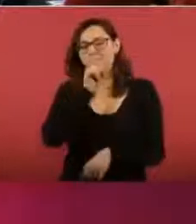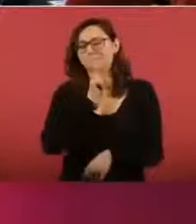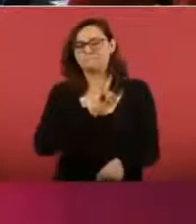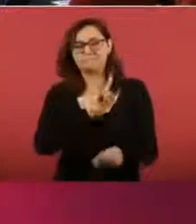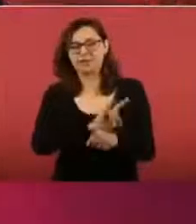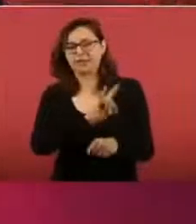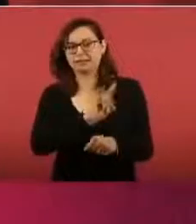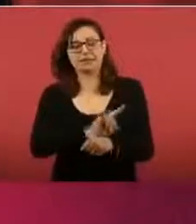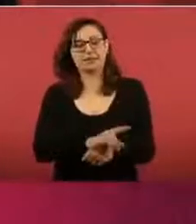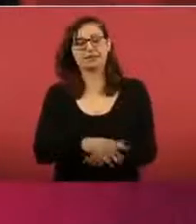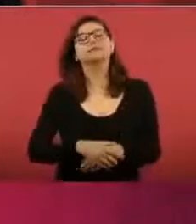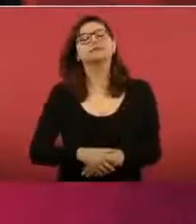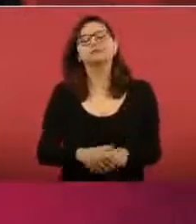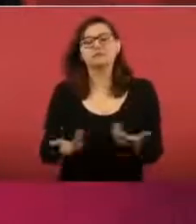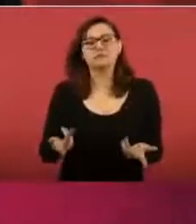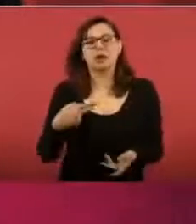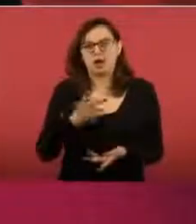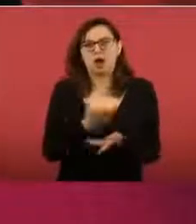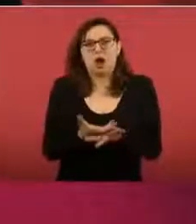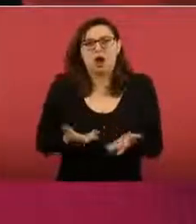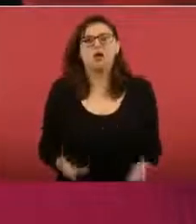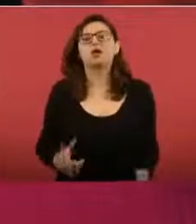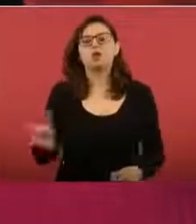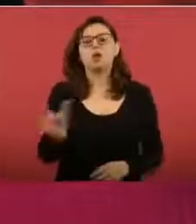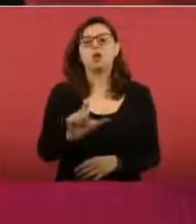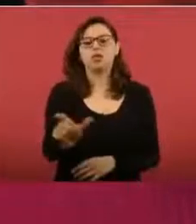La propuesta nuestra